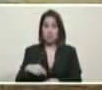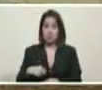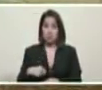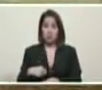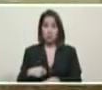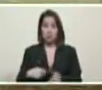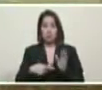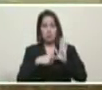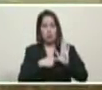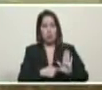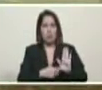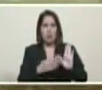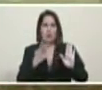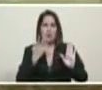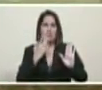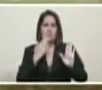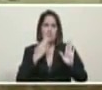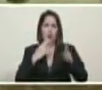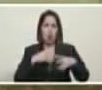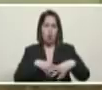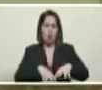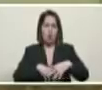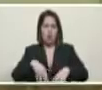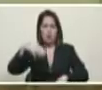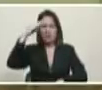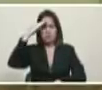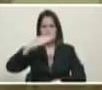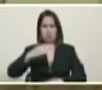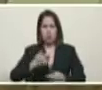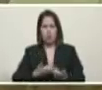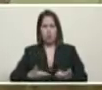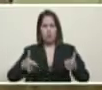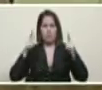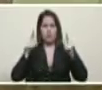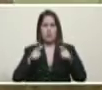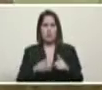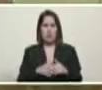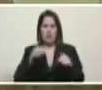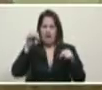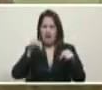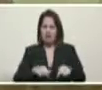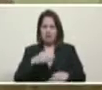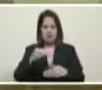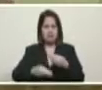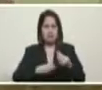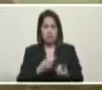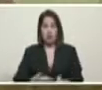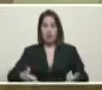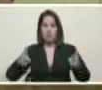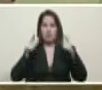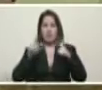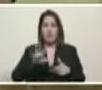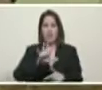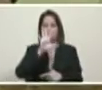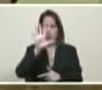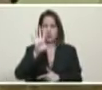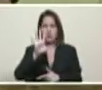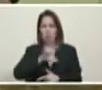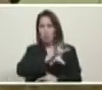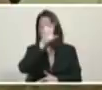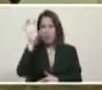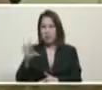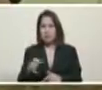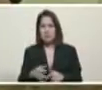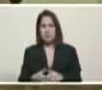el ejército de los libertadores. Que aquí se fundó la libertad suramericana. No